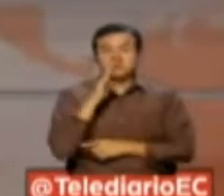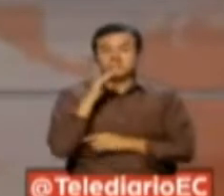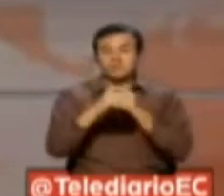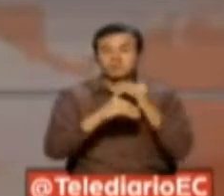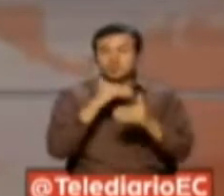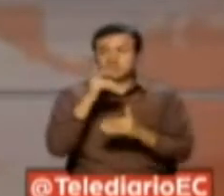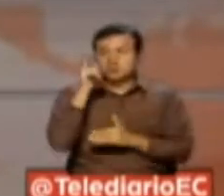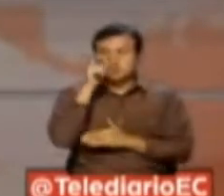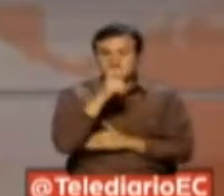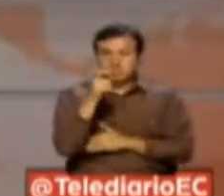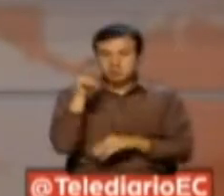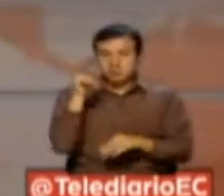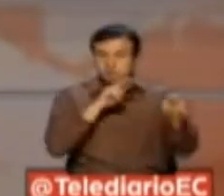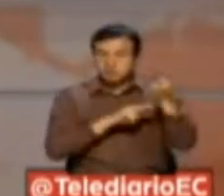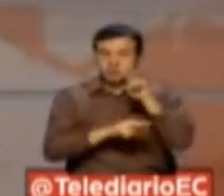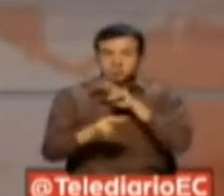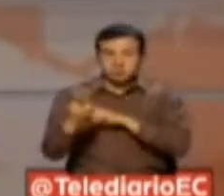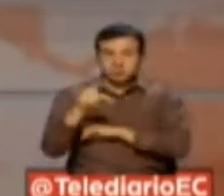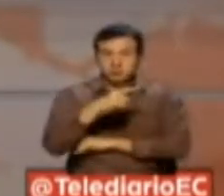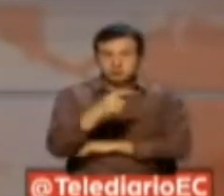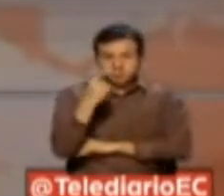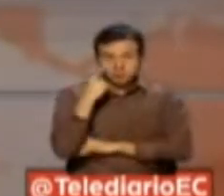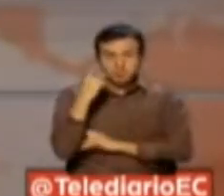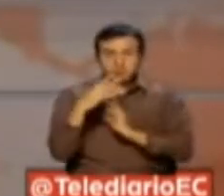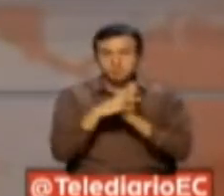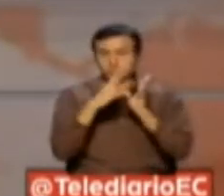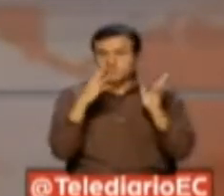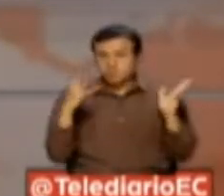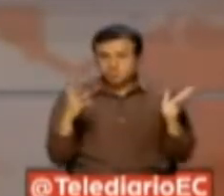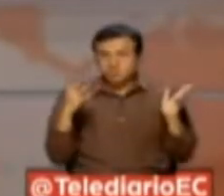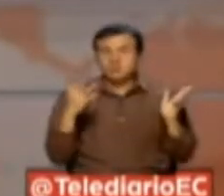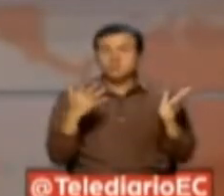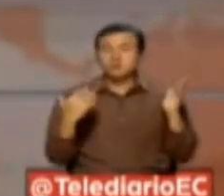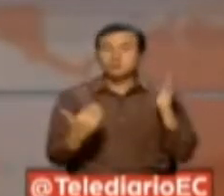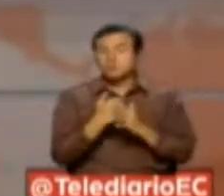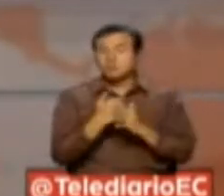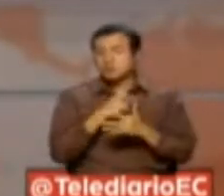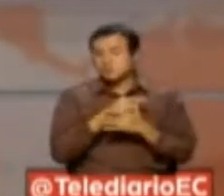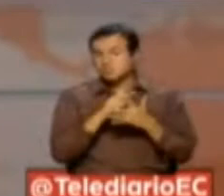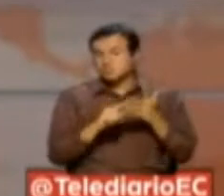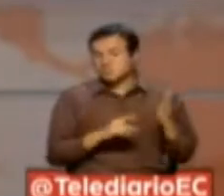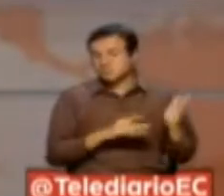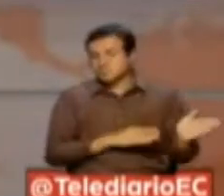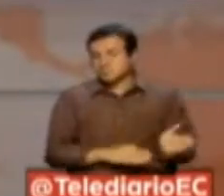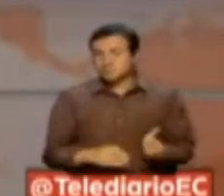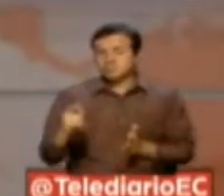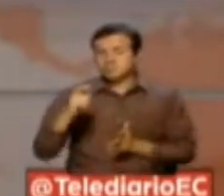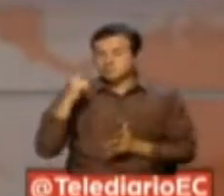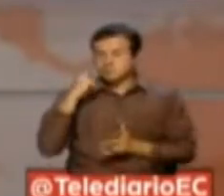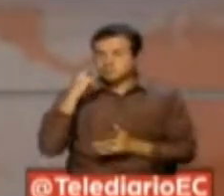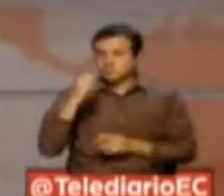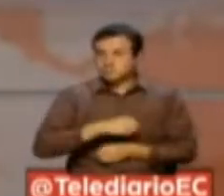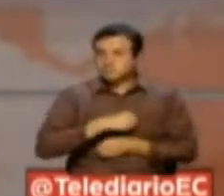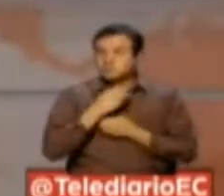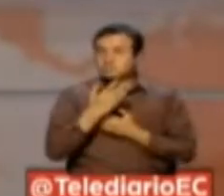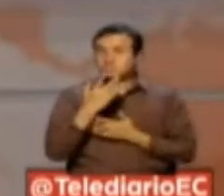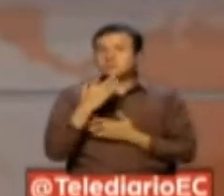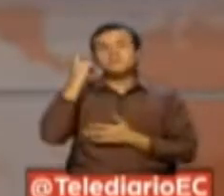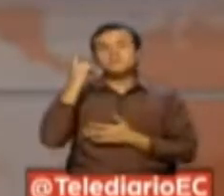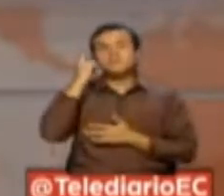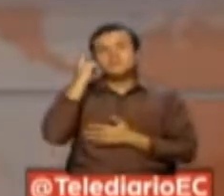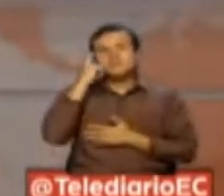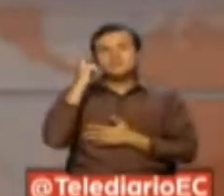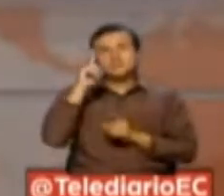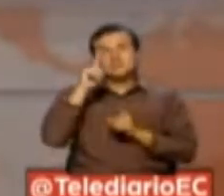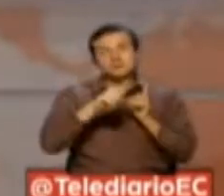proceso de auditoría aparecen muchísimas veces nuevas cosas que hay que averiguar entonces quedaron